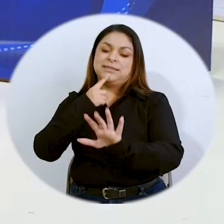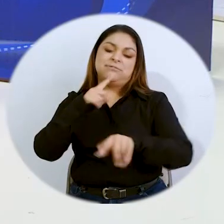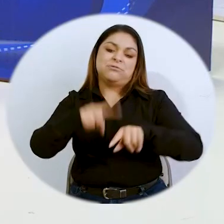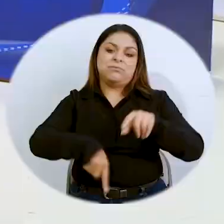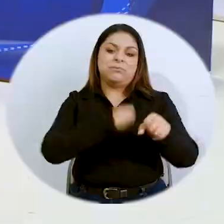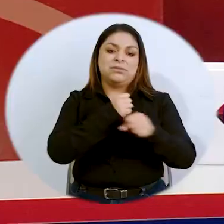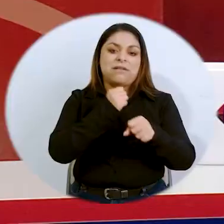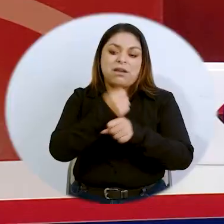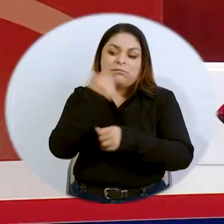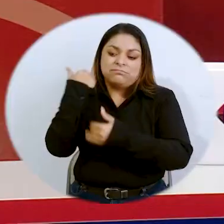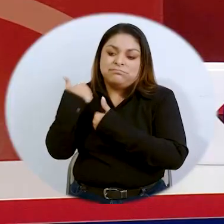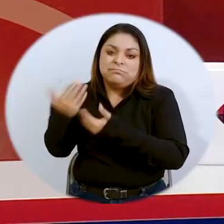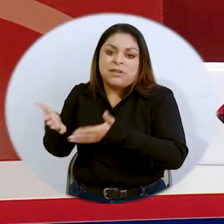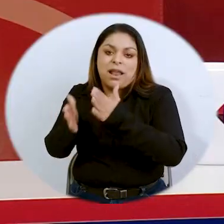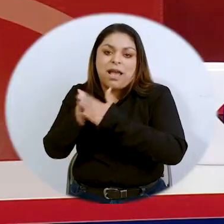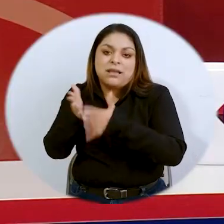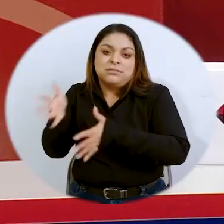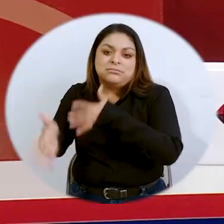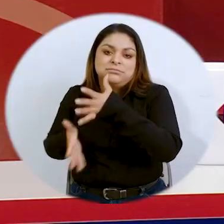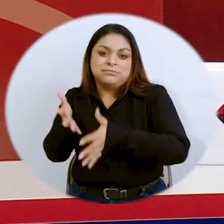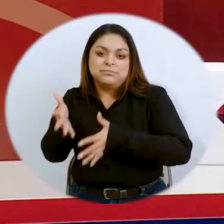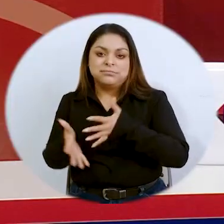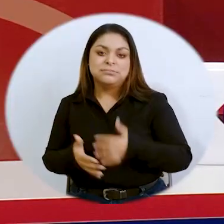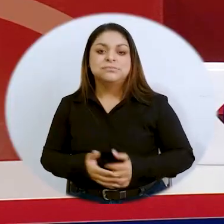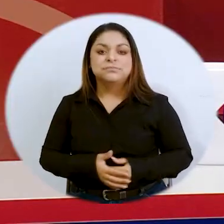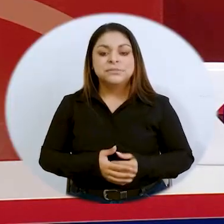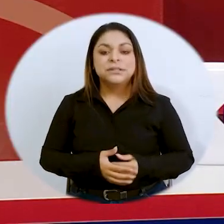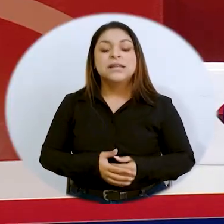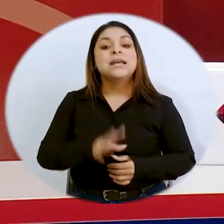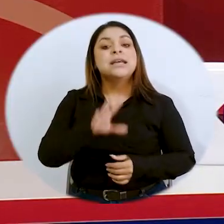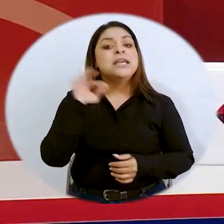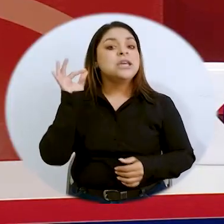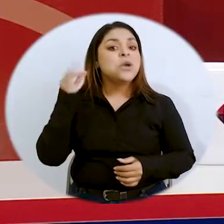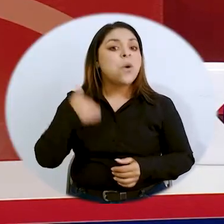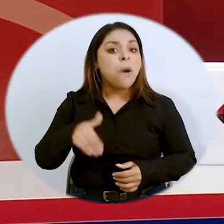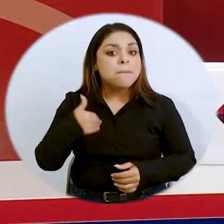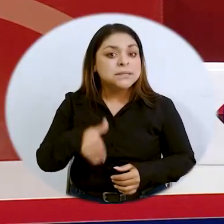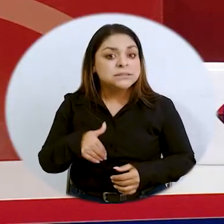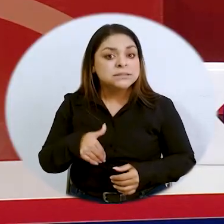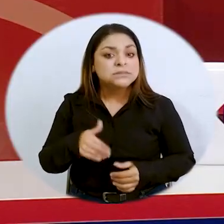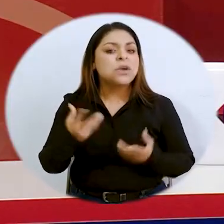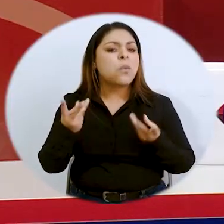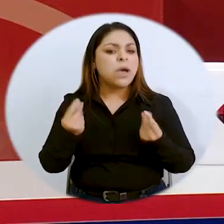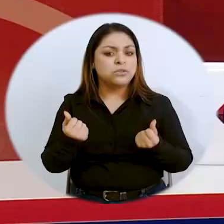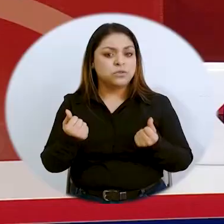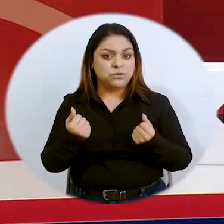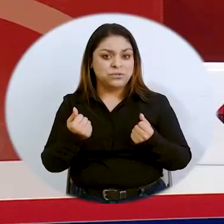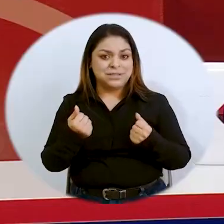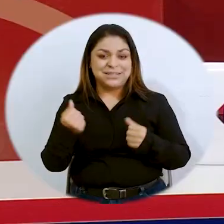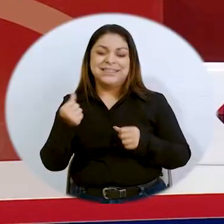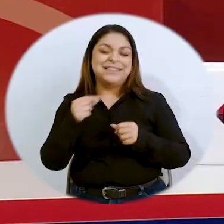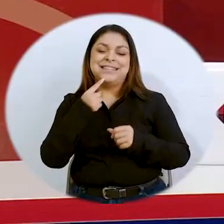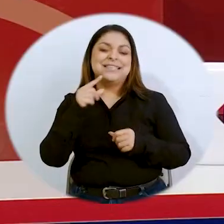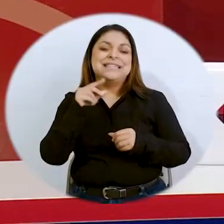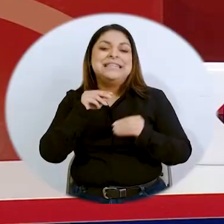responsabilidades dentro del hogar. Entonces, estas labores, y cuando hablamos de los hombres, no es ni uno de cada 10, ¿verdad? En este mismo grupo de